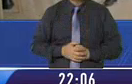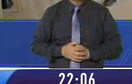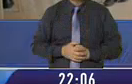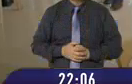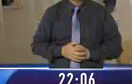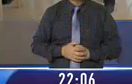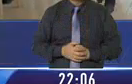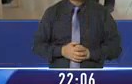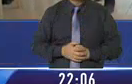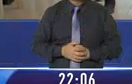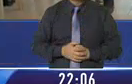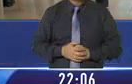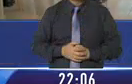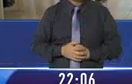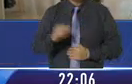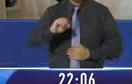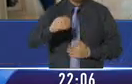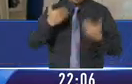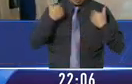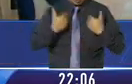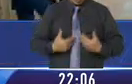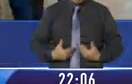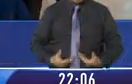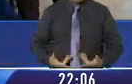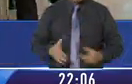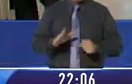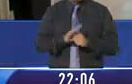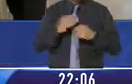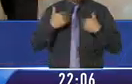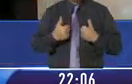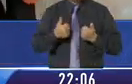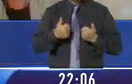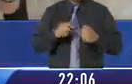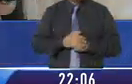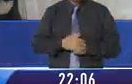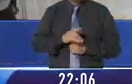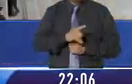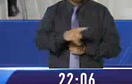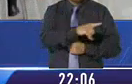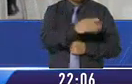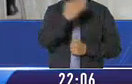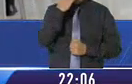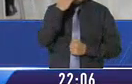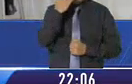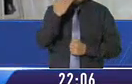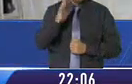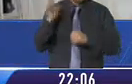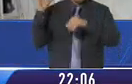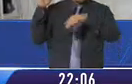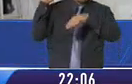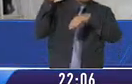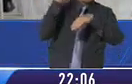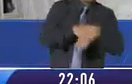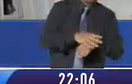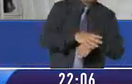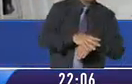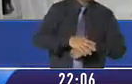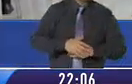sí está así, sí está todo el cuerpito bien. Pero mi madrecita ahí les ha caído las paredes.